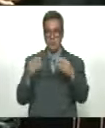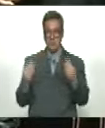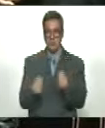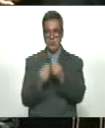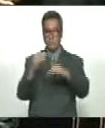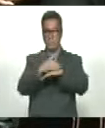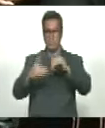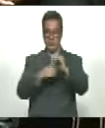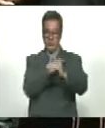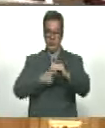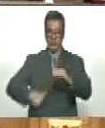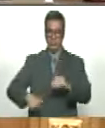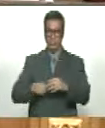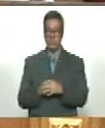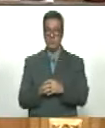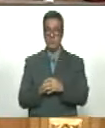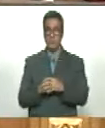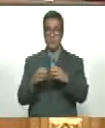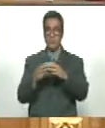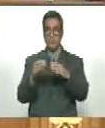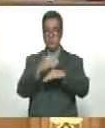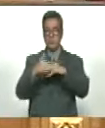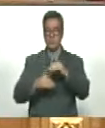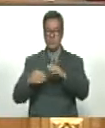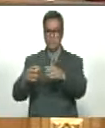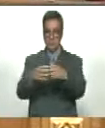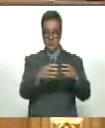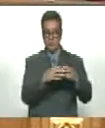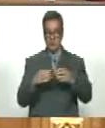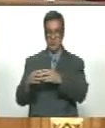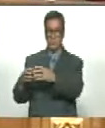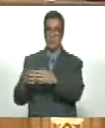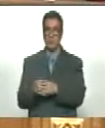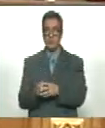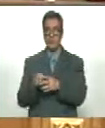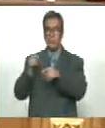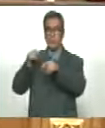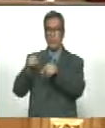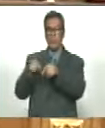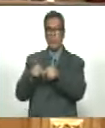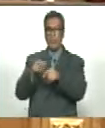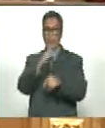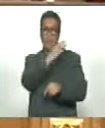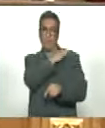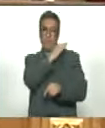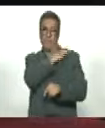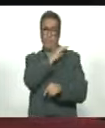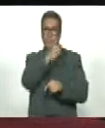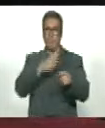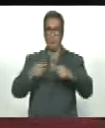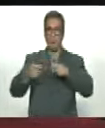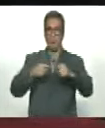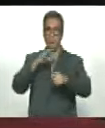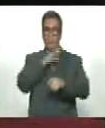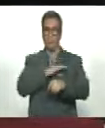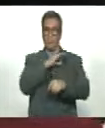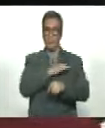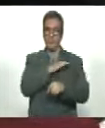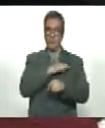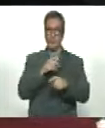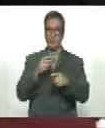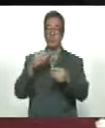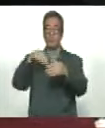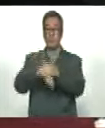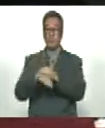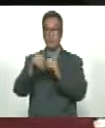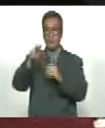la vicepresidenta, a los vicepresidentes sectoriales, están los representantes de los movimientos sociales del Congreso